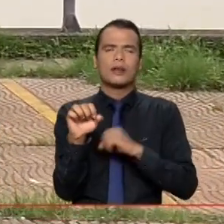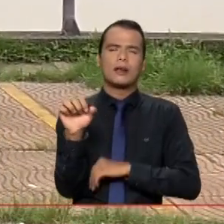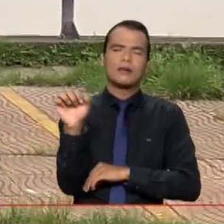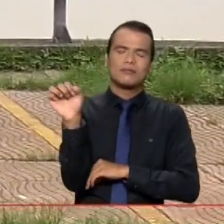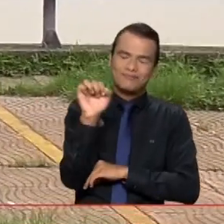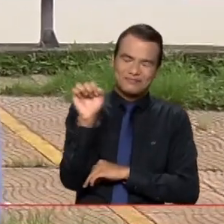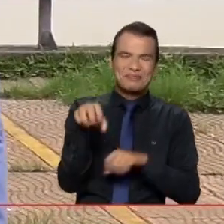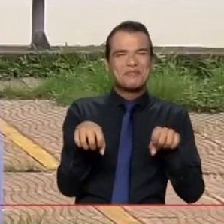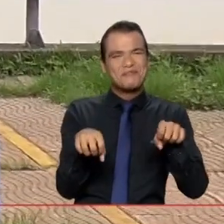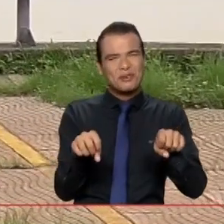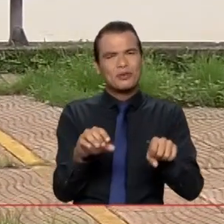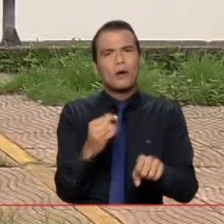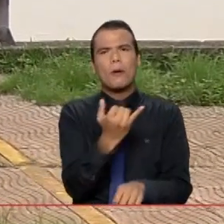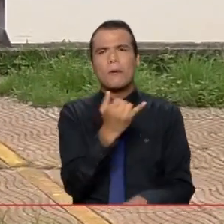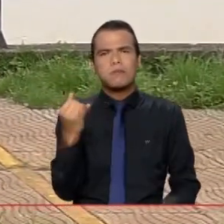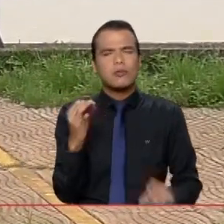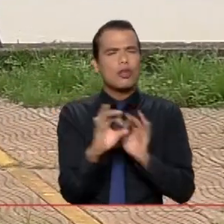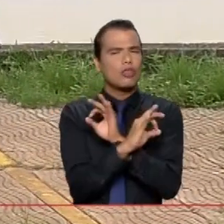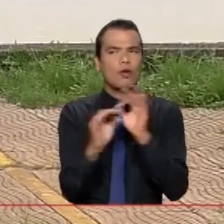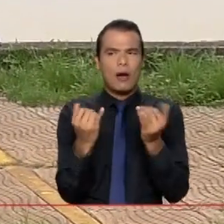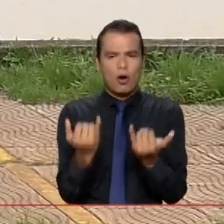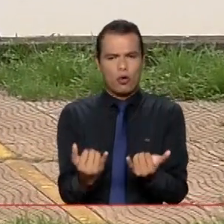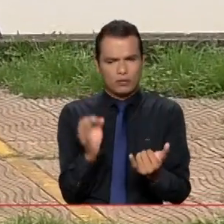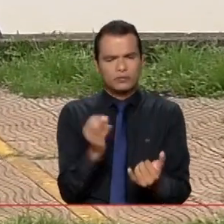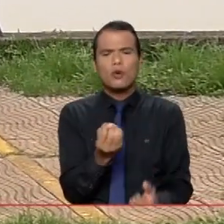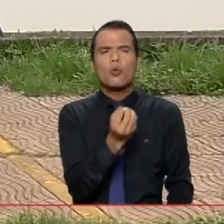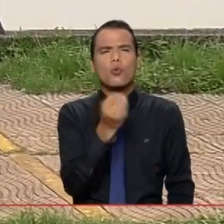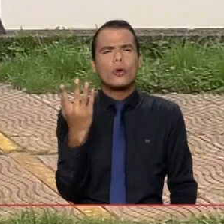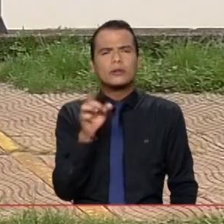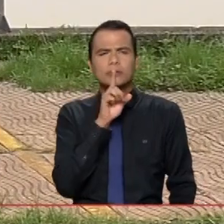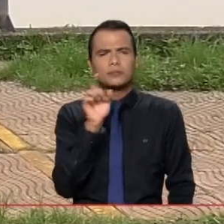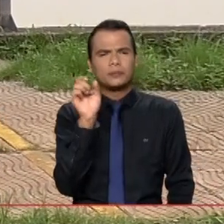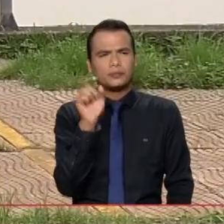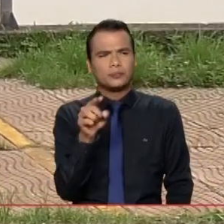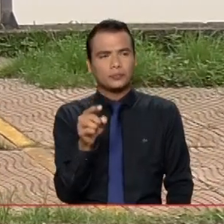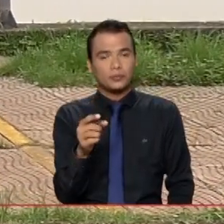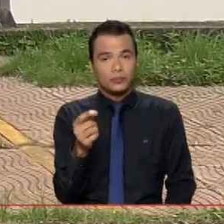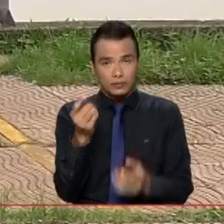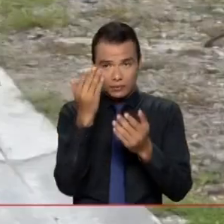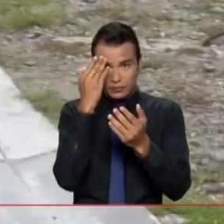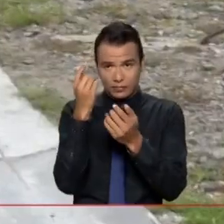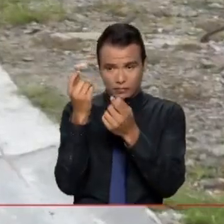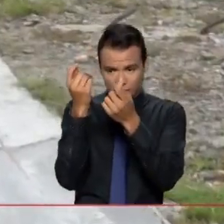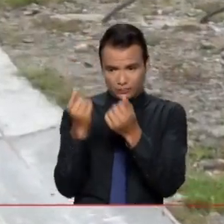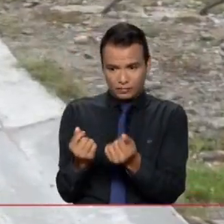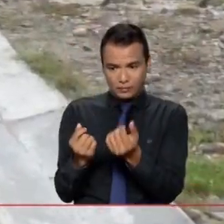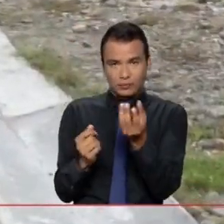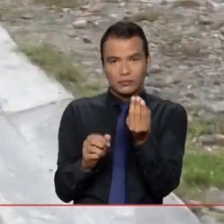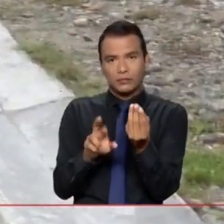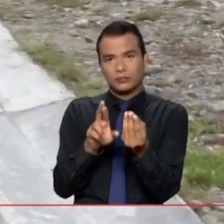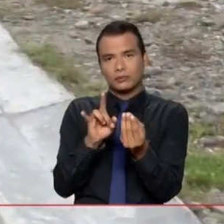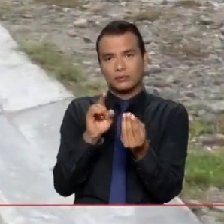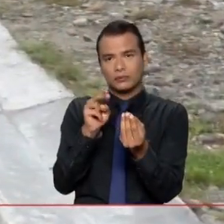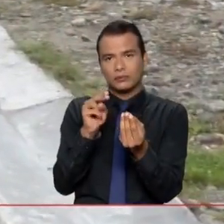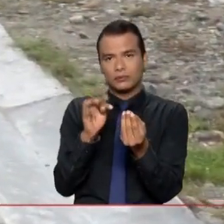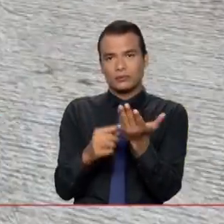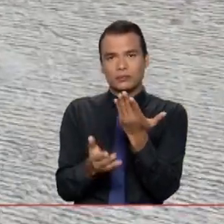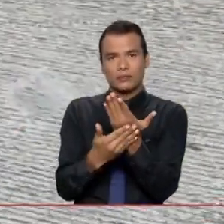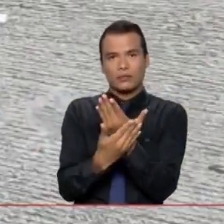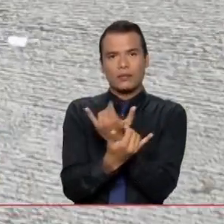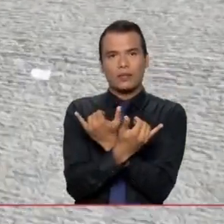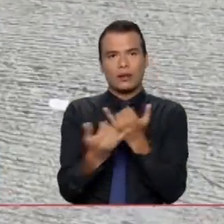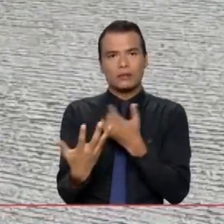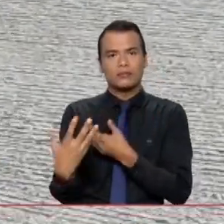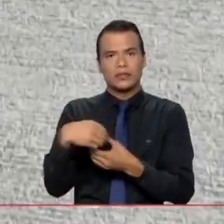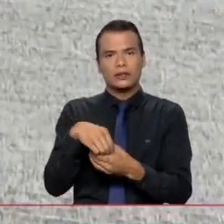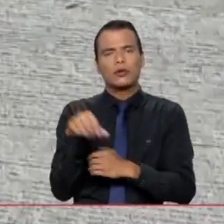circular? Muy buenos días. Bueno, de conformidad con el registro de la base de datos de RUN, alrededor de más de 5.000 vehículos